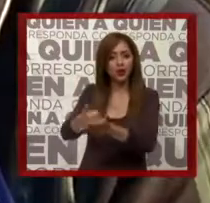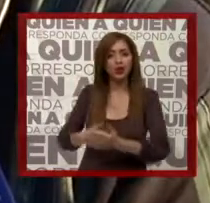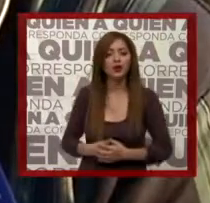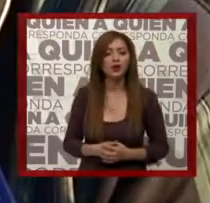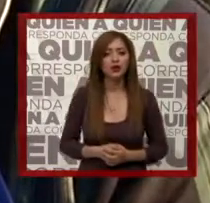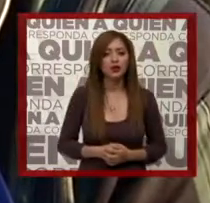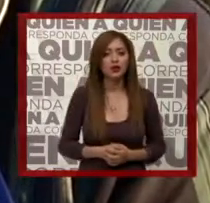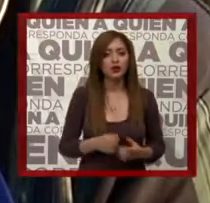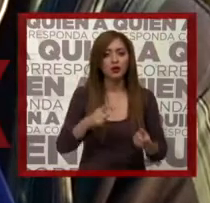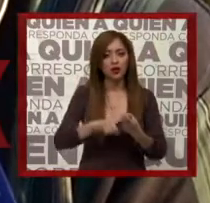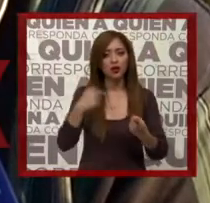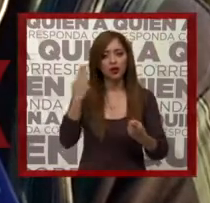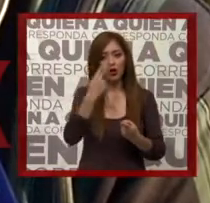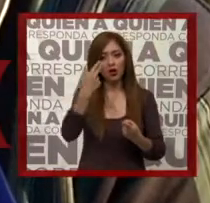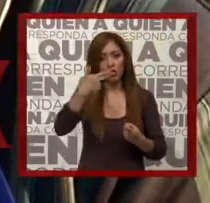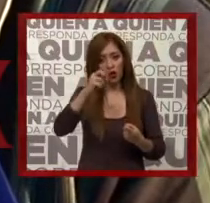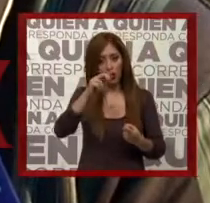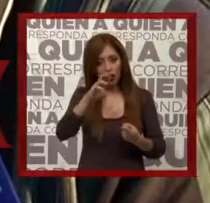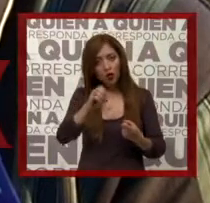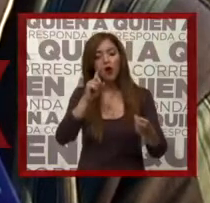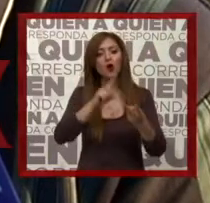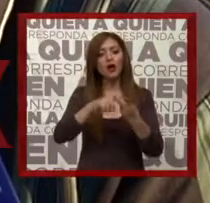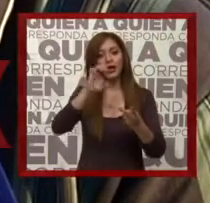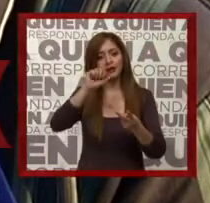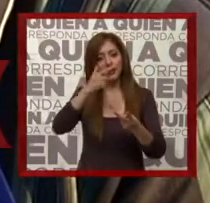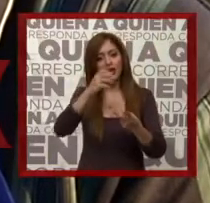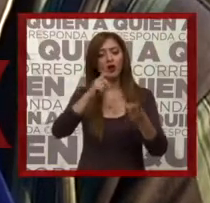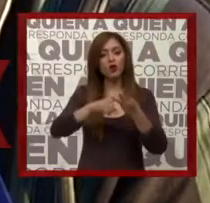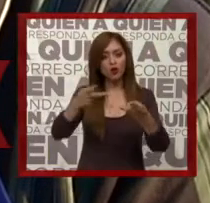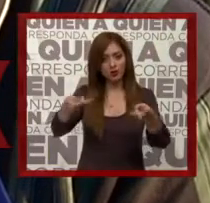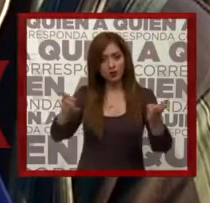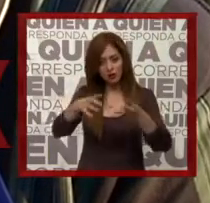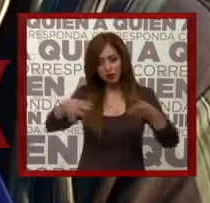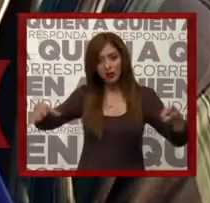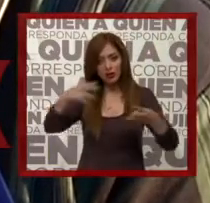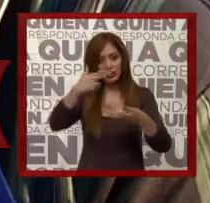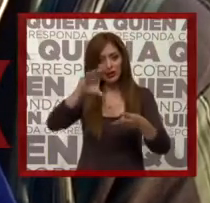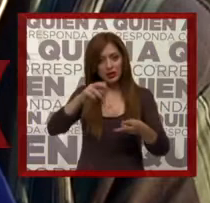un horno, tablero, un espiguero, charolitas